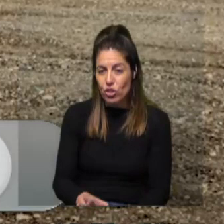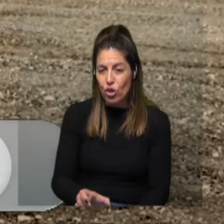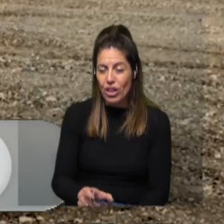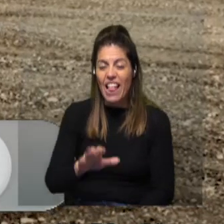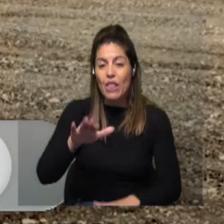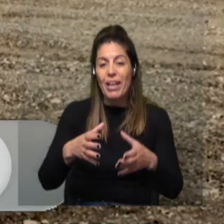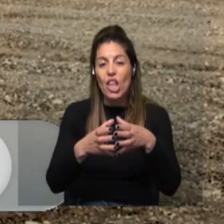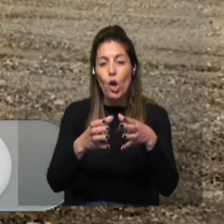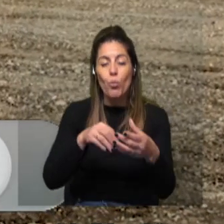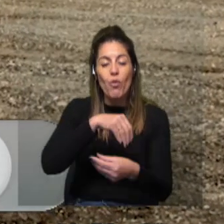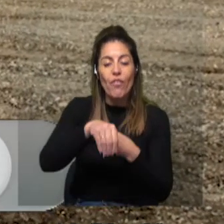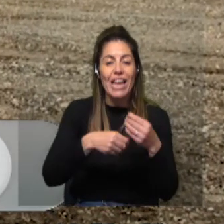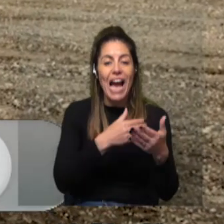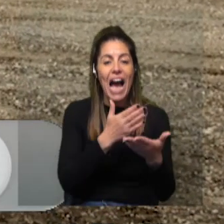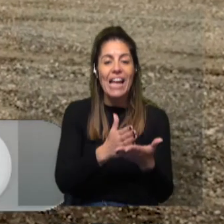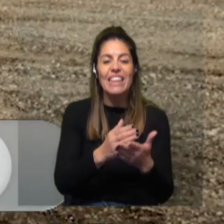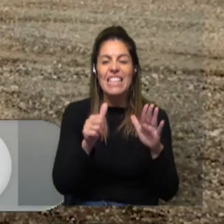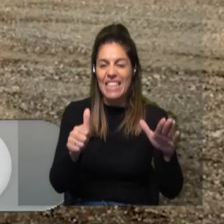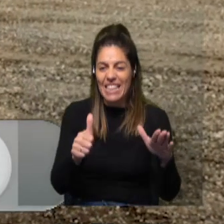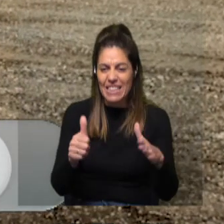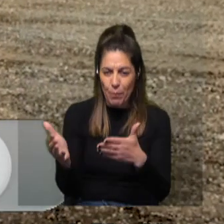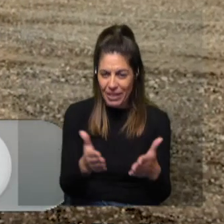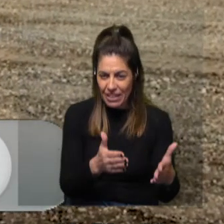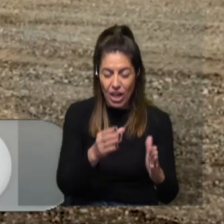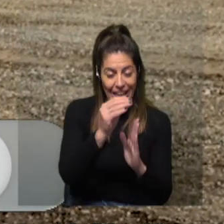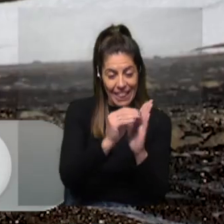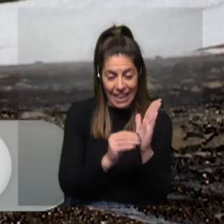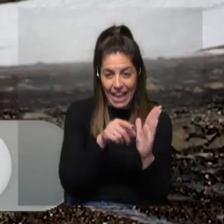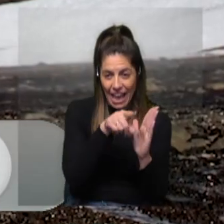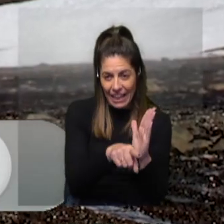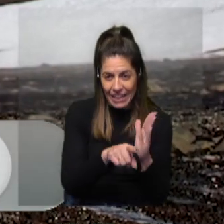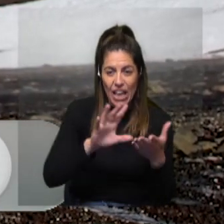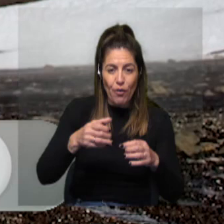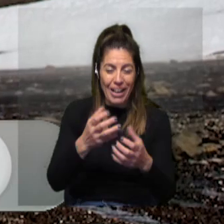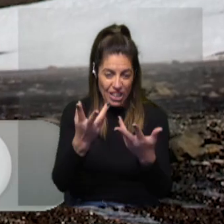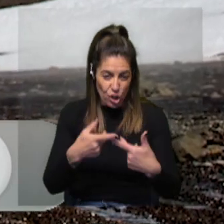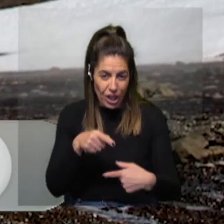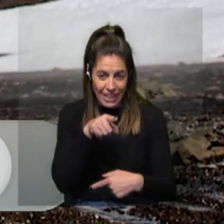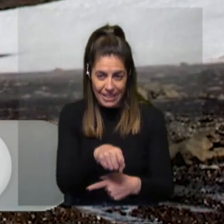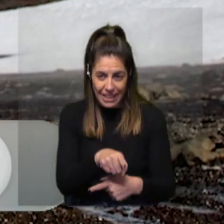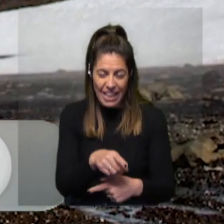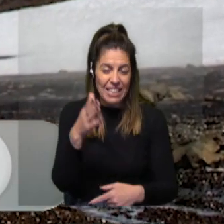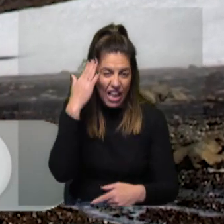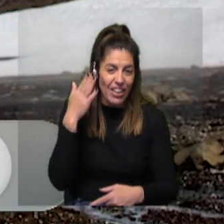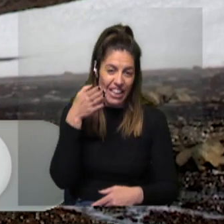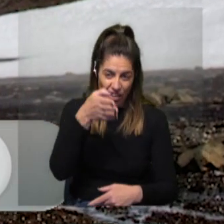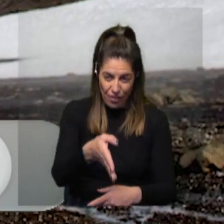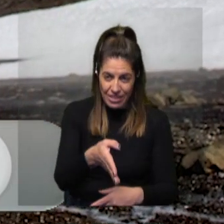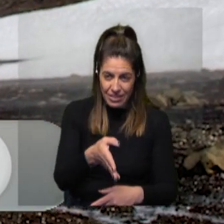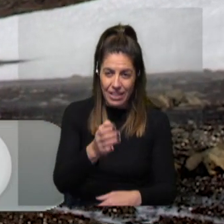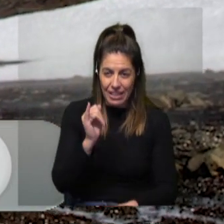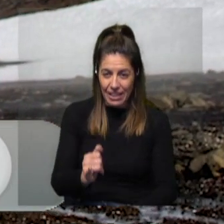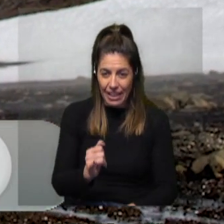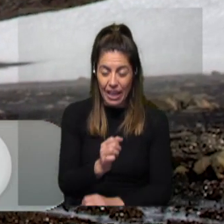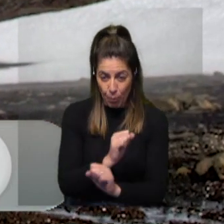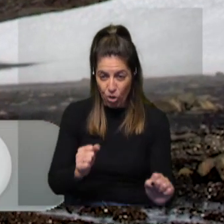el grupo familiar, tiene hasta 6 invitaciones. Pero hay que entrar en la agenda, que es donde la manera que se organiza y sabes que vos vas